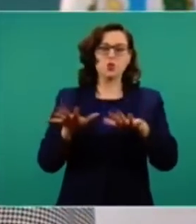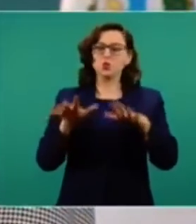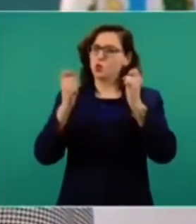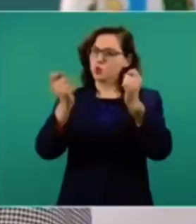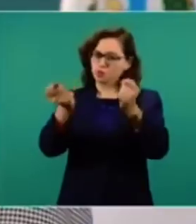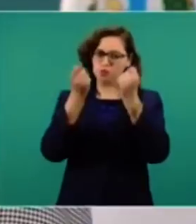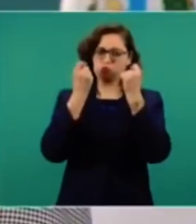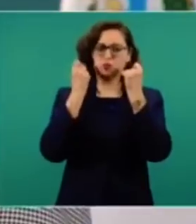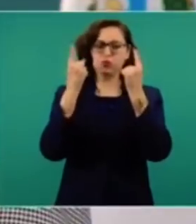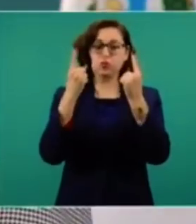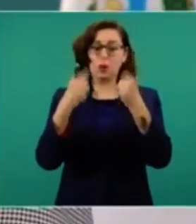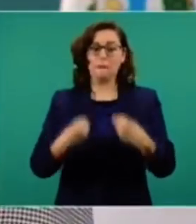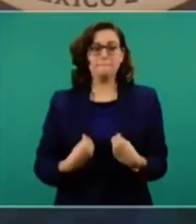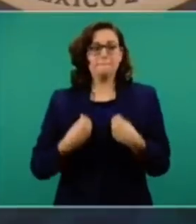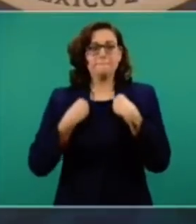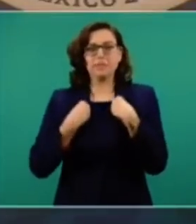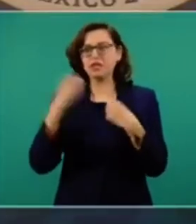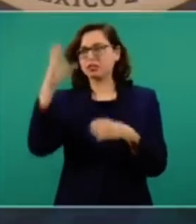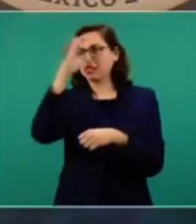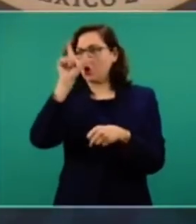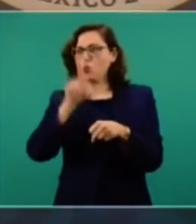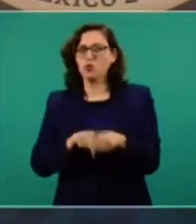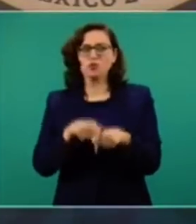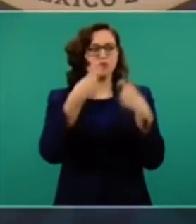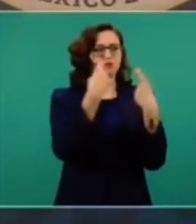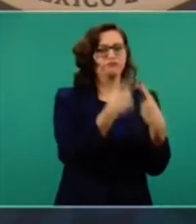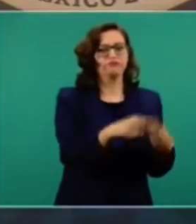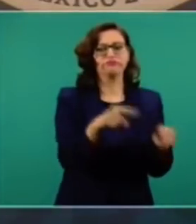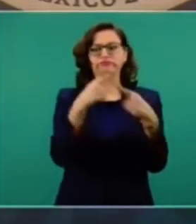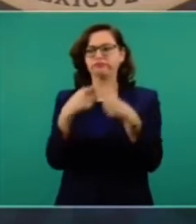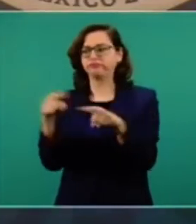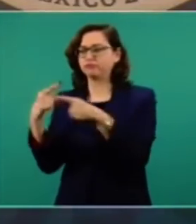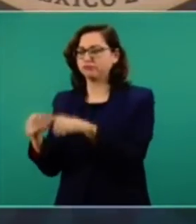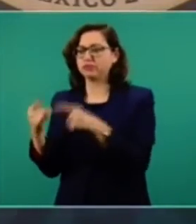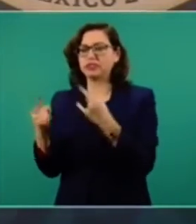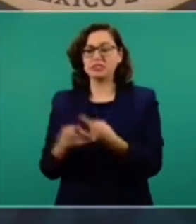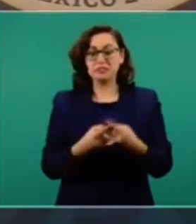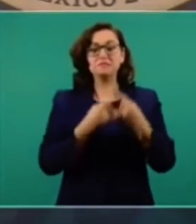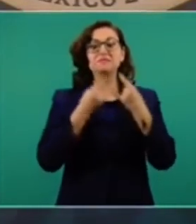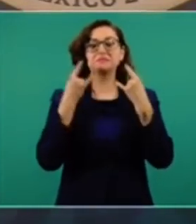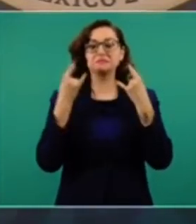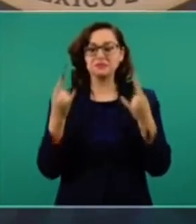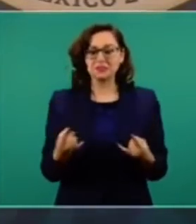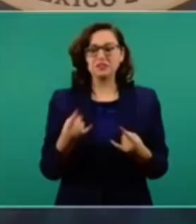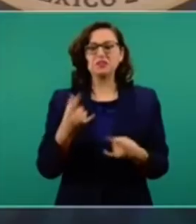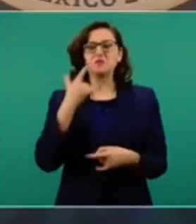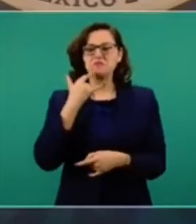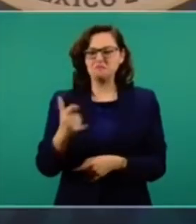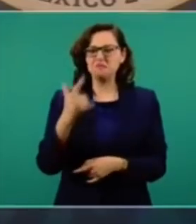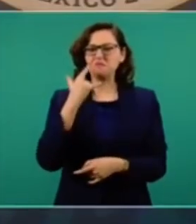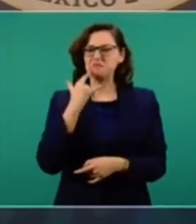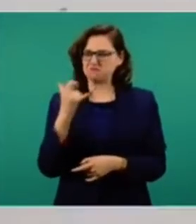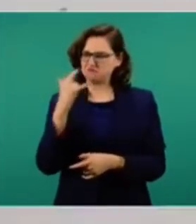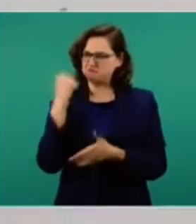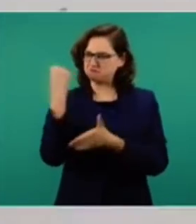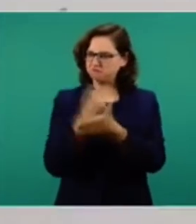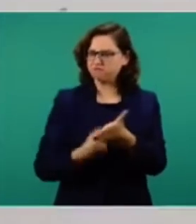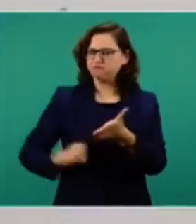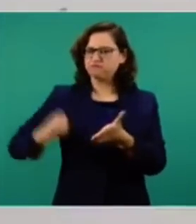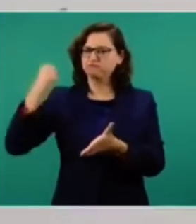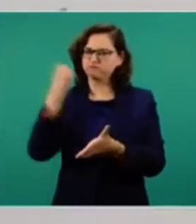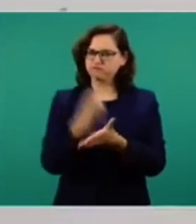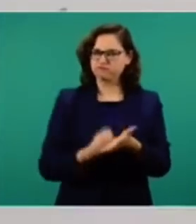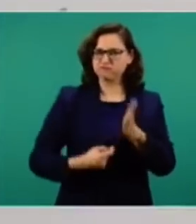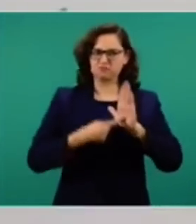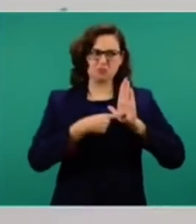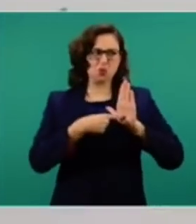vidas, voces y diversidades y culturas, sobre la historia que todavía resiste, se resiste en